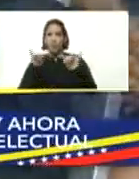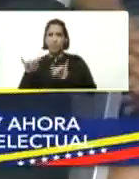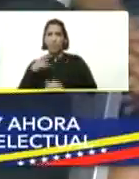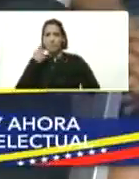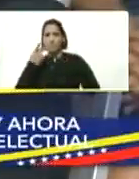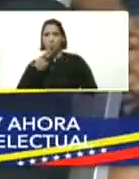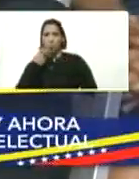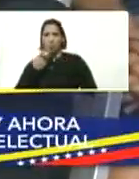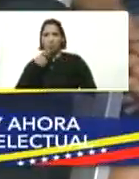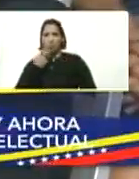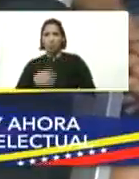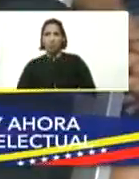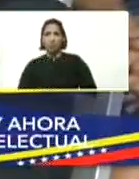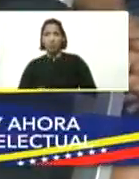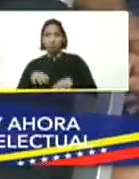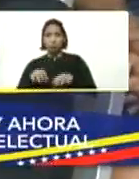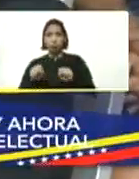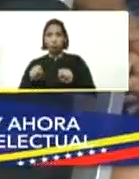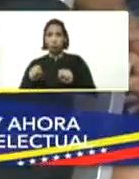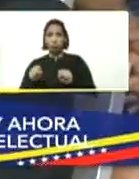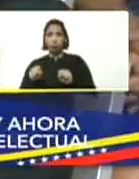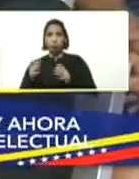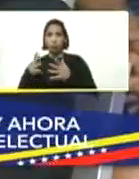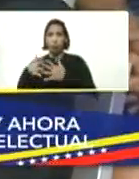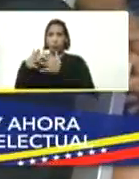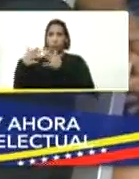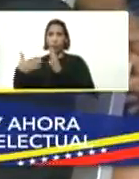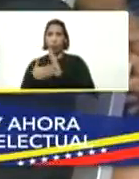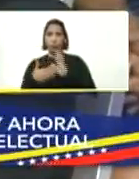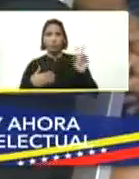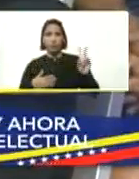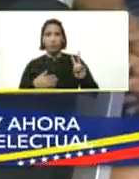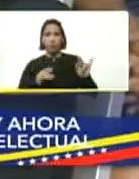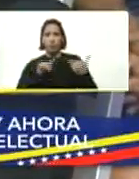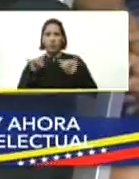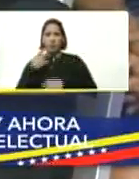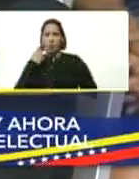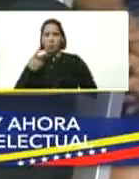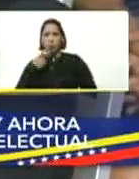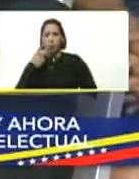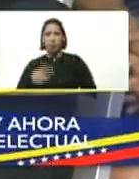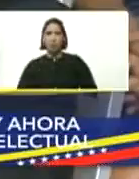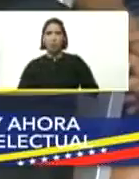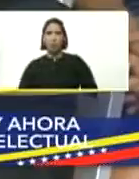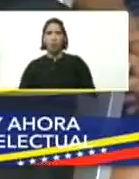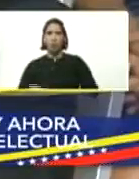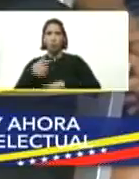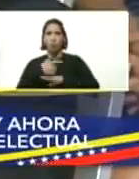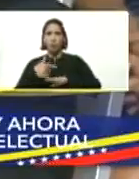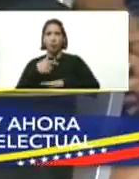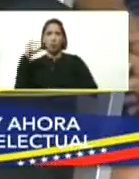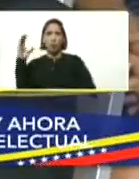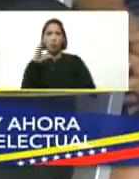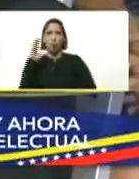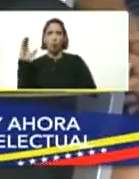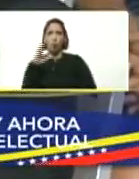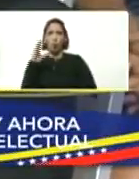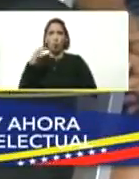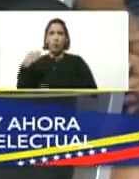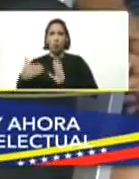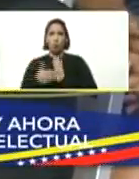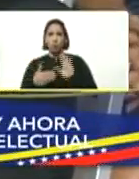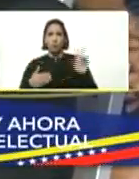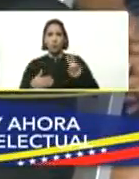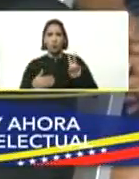políticas del Imperio Americano contra Venezuela, han sido las mismas políticas de los gobiernos colombianos contra